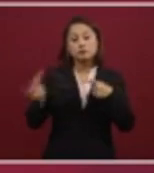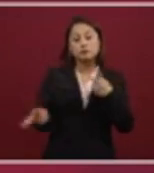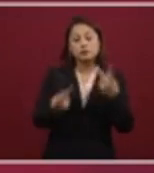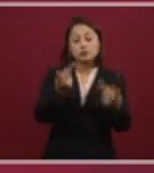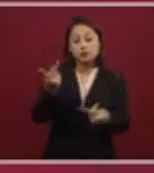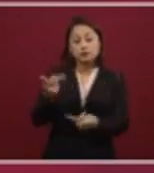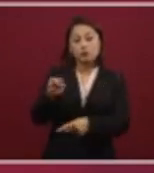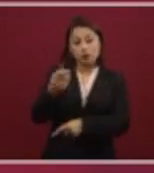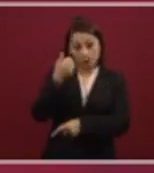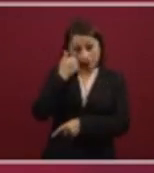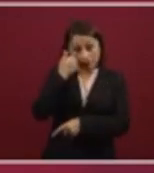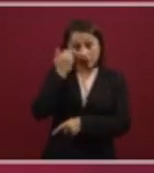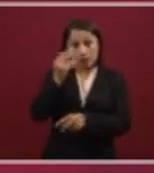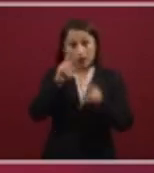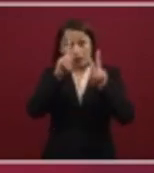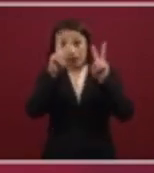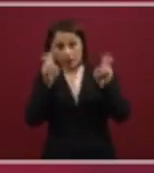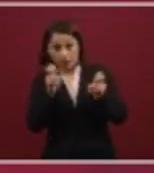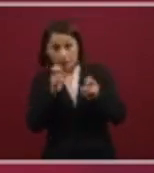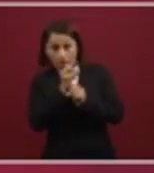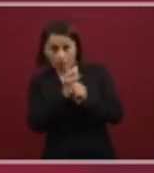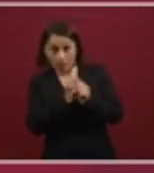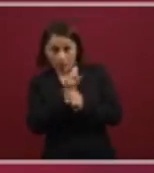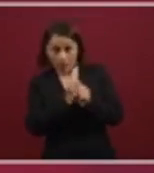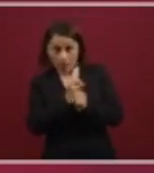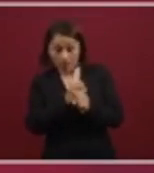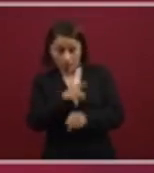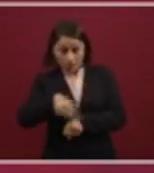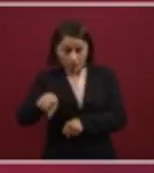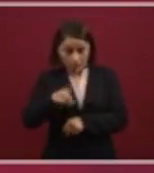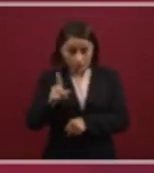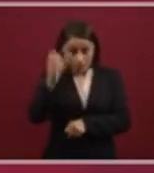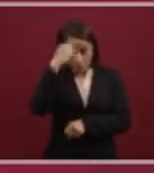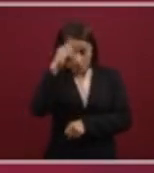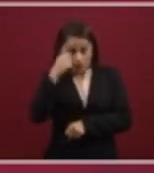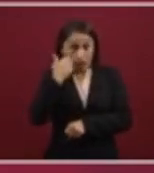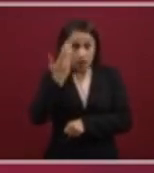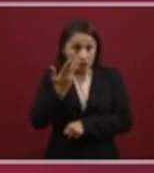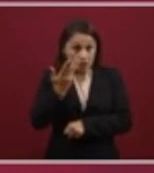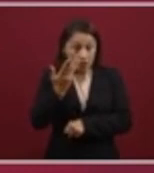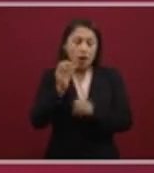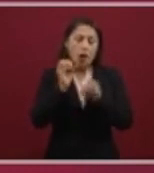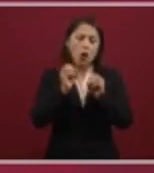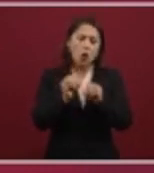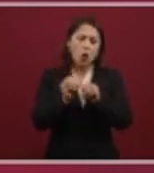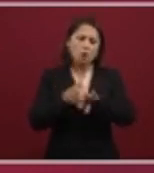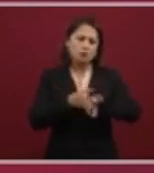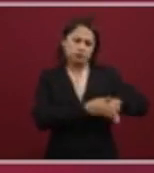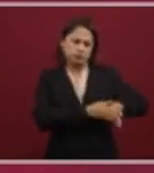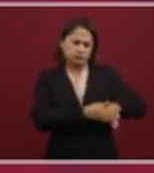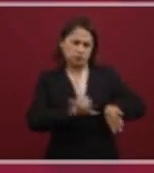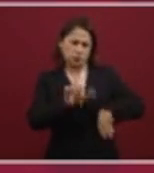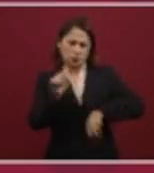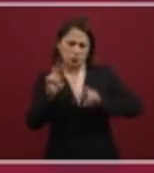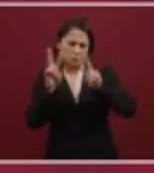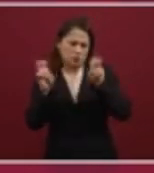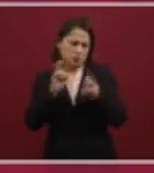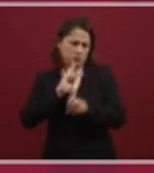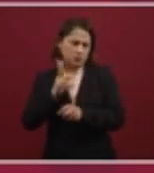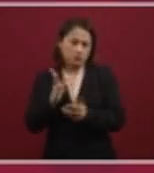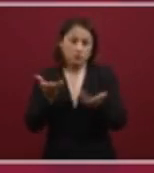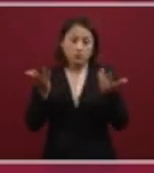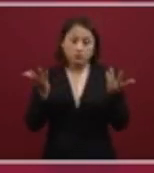si no nos metemos, y también esperar, y